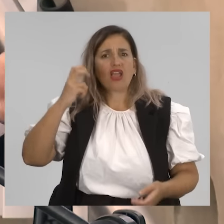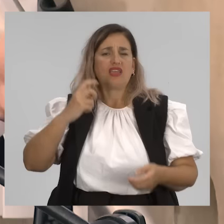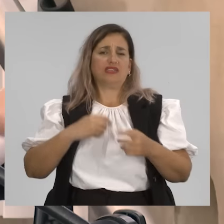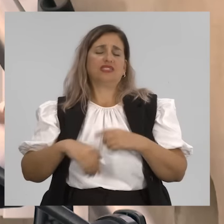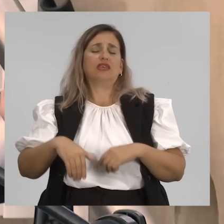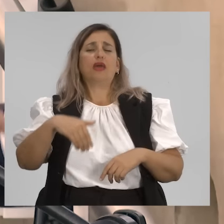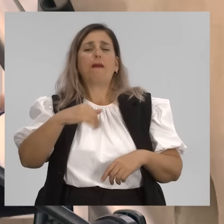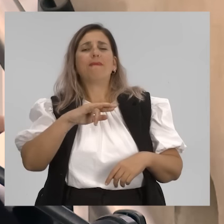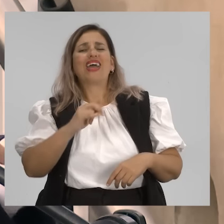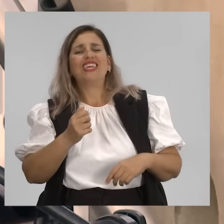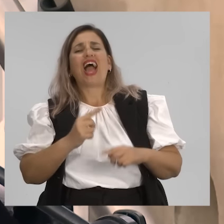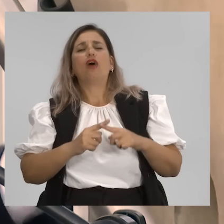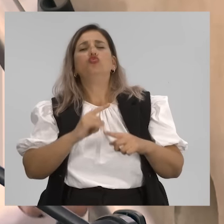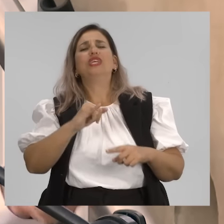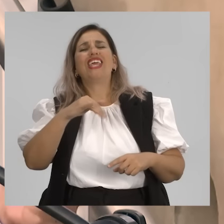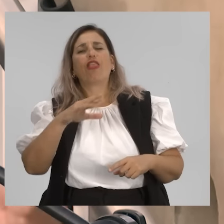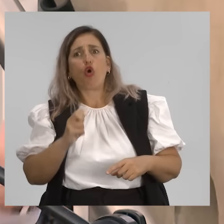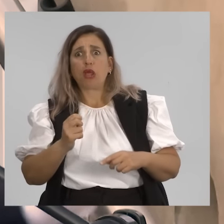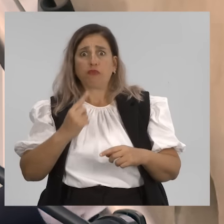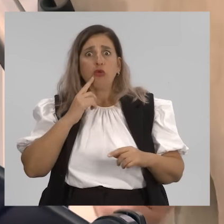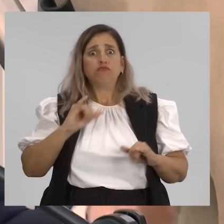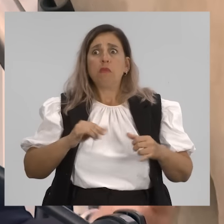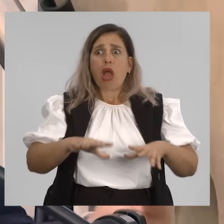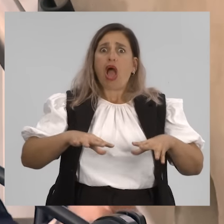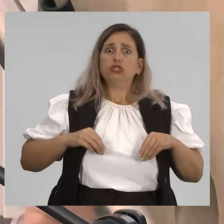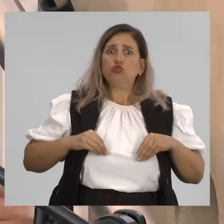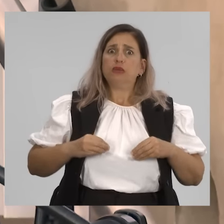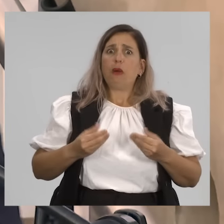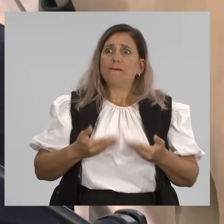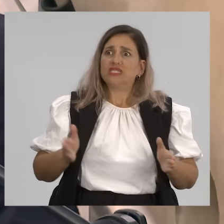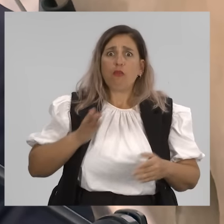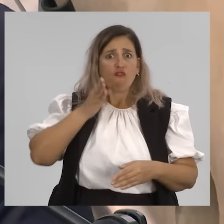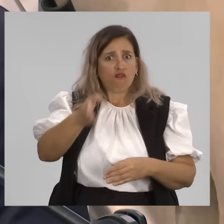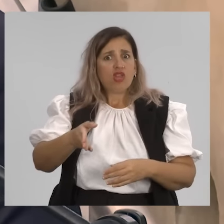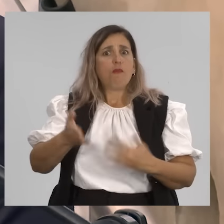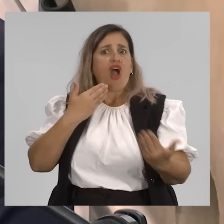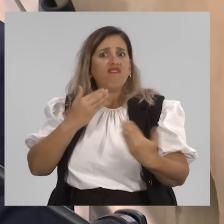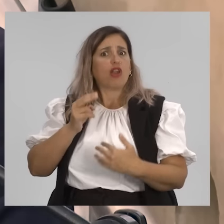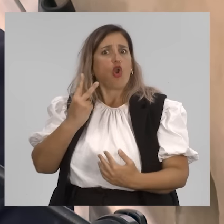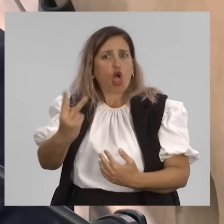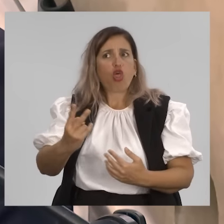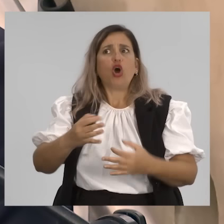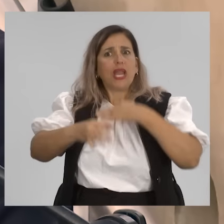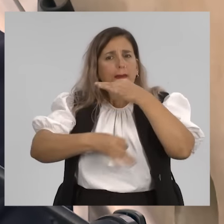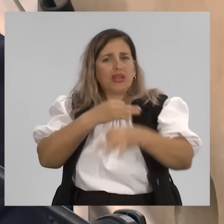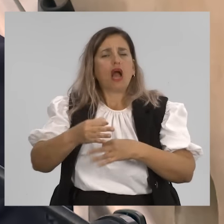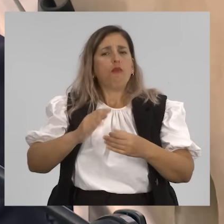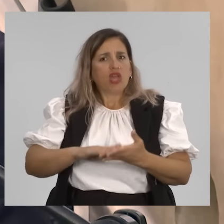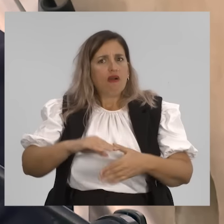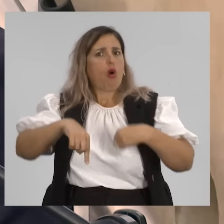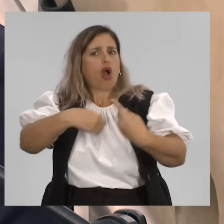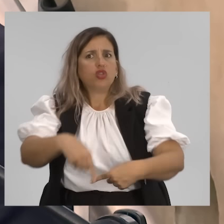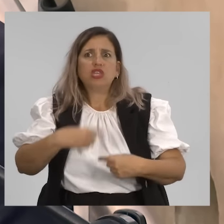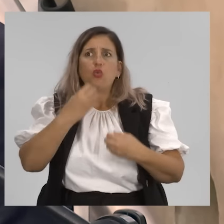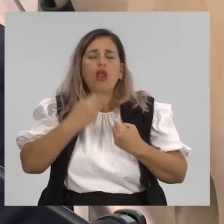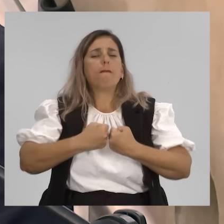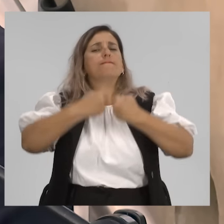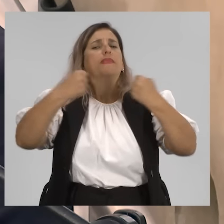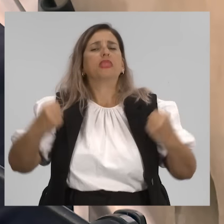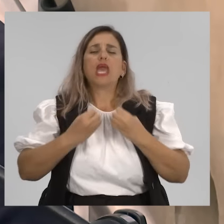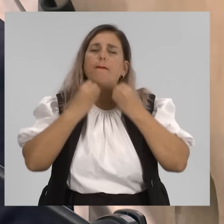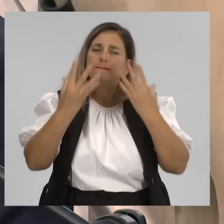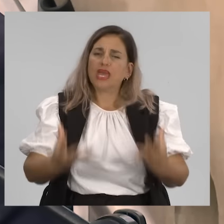nosotros cuando asumimos fuimos a hablar con ella y con el presidente Vázquez para decirle que no solo lo íbamos a continuar, sino que lo íbamos a mejorar y que lo íbamos